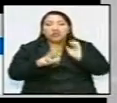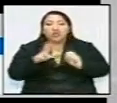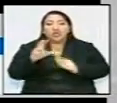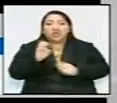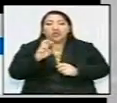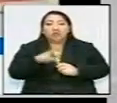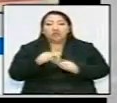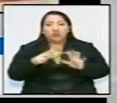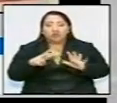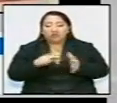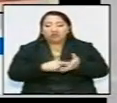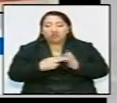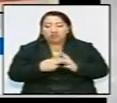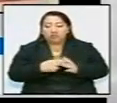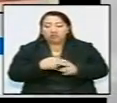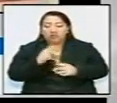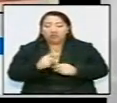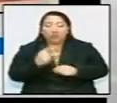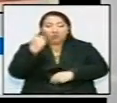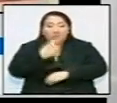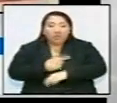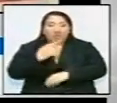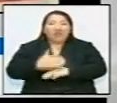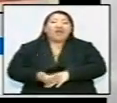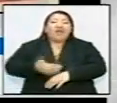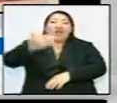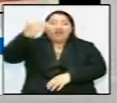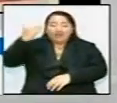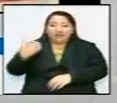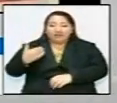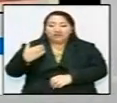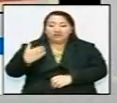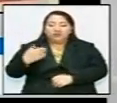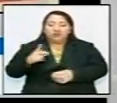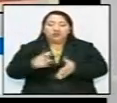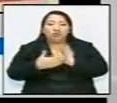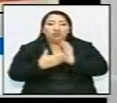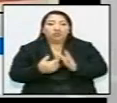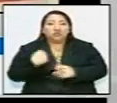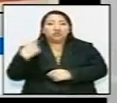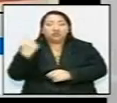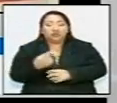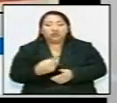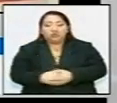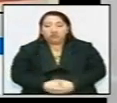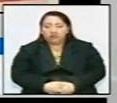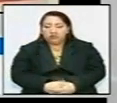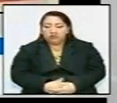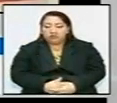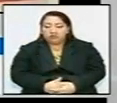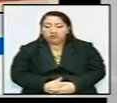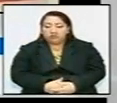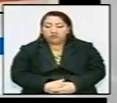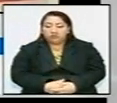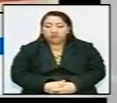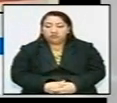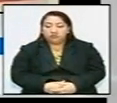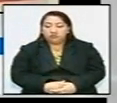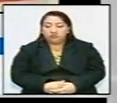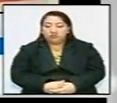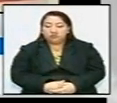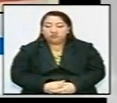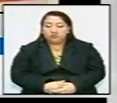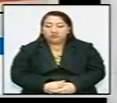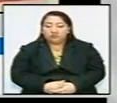2018, es decir, un día antes, con lo cual materializa su amenaza. De esta